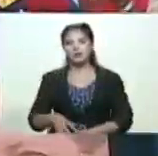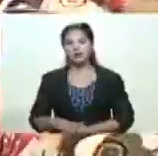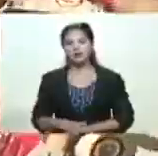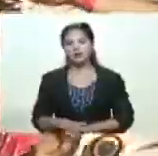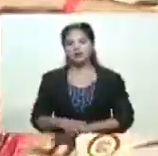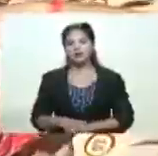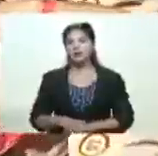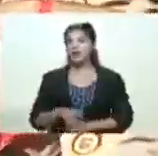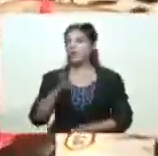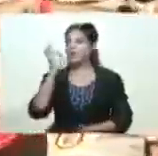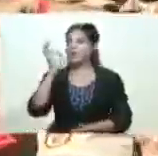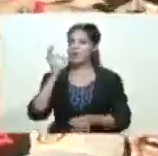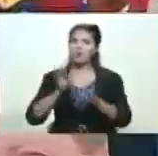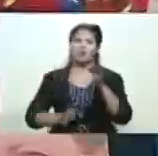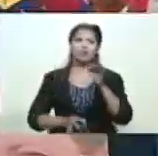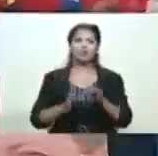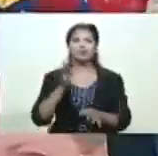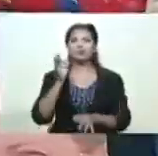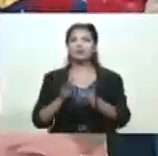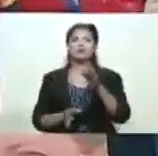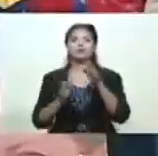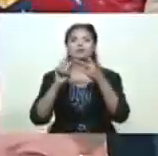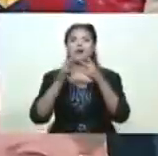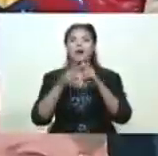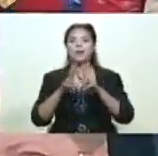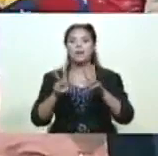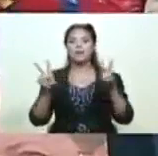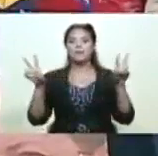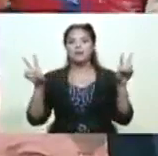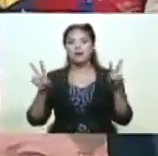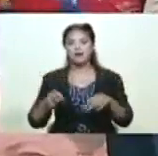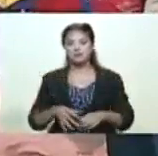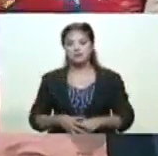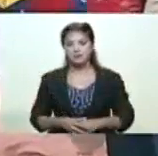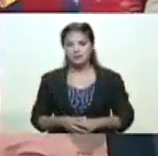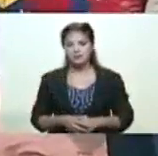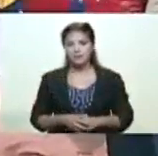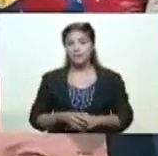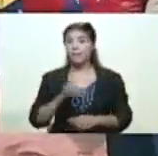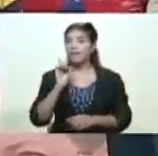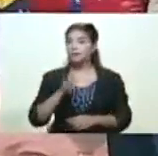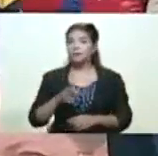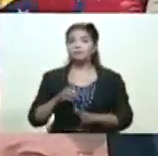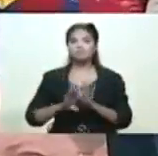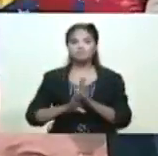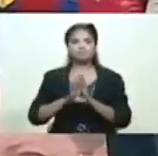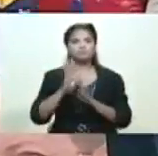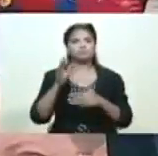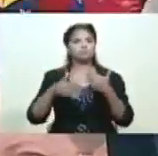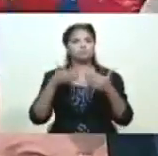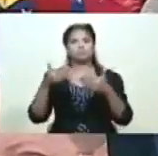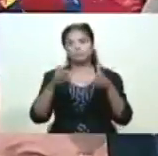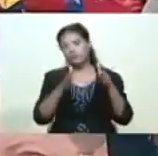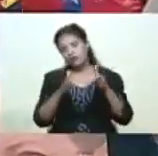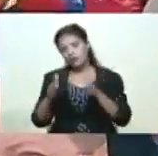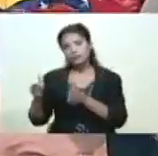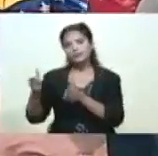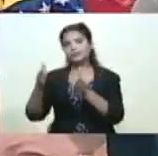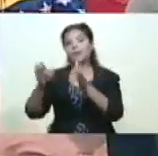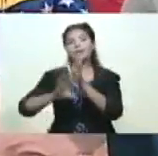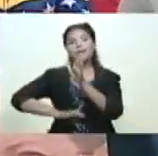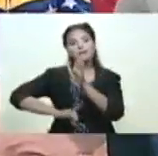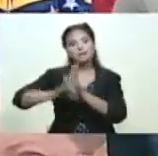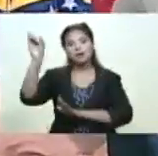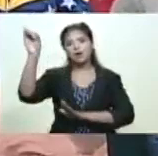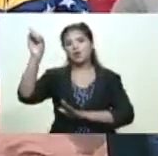Va a haber justicia, va a haber paz y vamos a recuperar la senda del